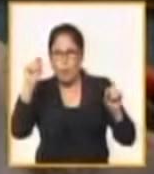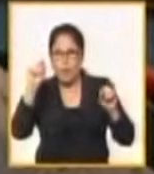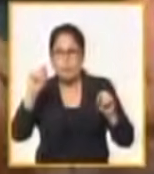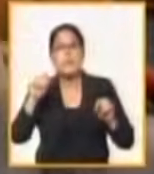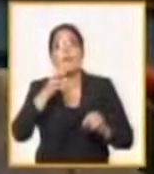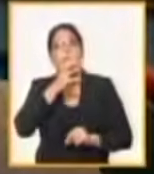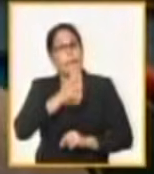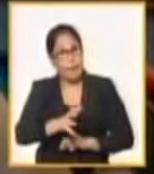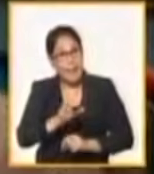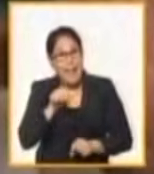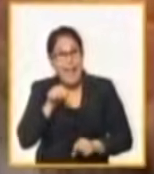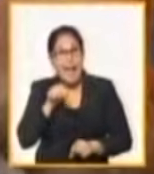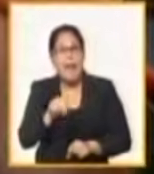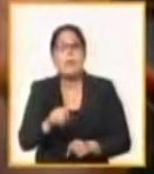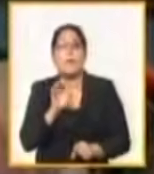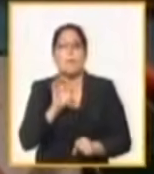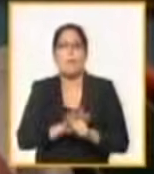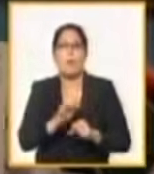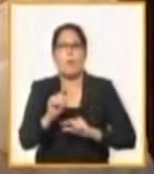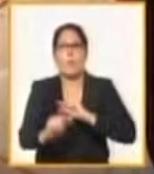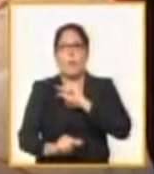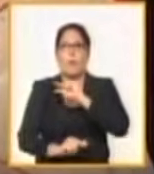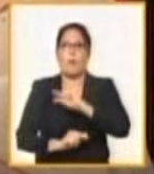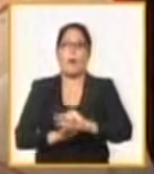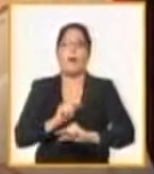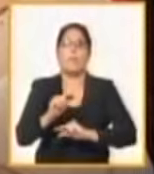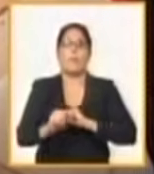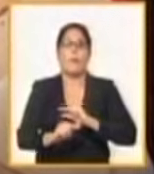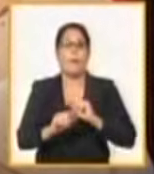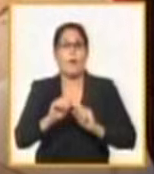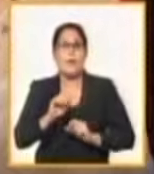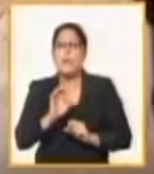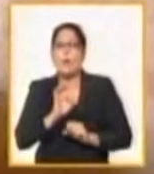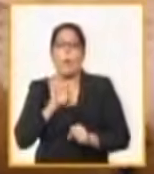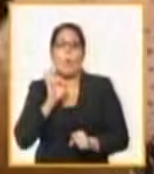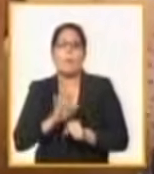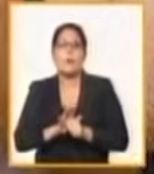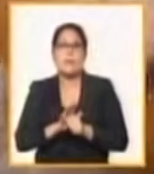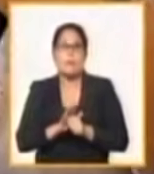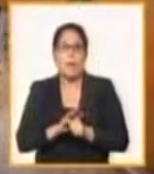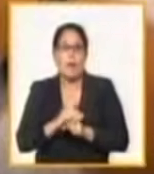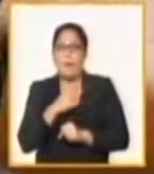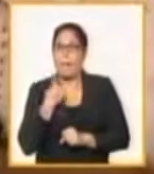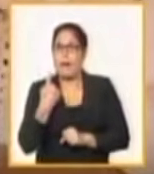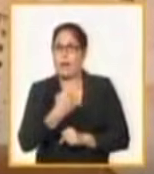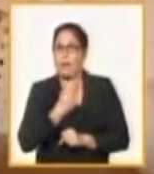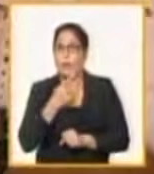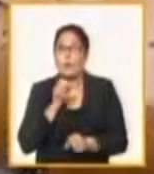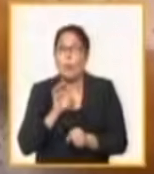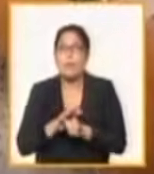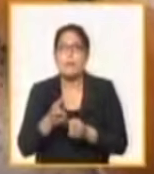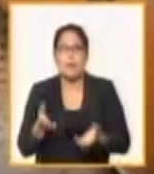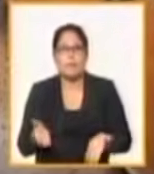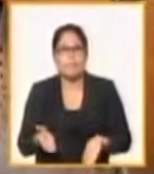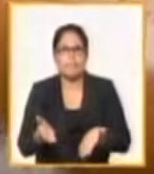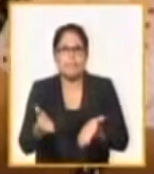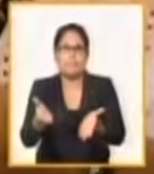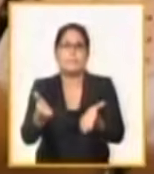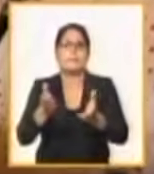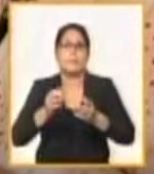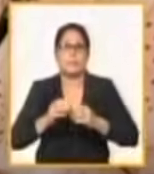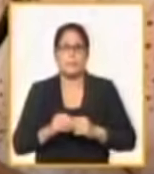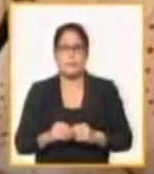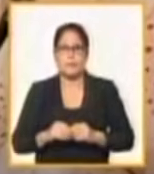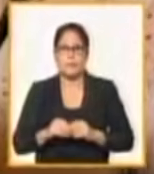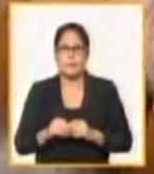Fidel ahí en su reflexión sienta esos principios para nosotros, para lo que queremos, para